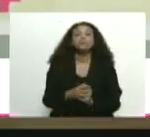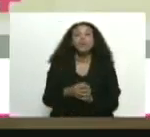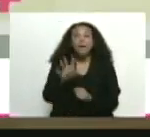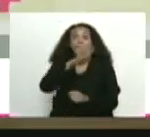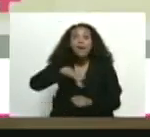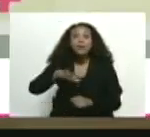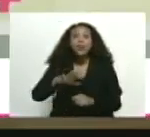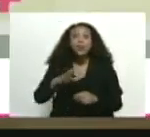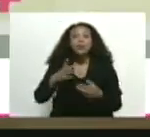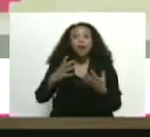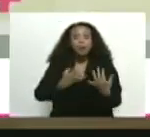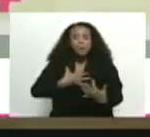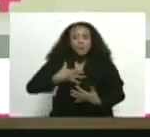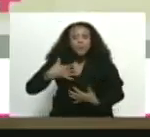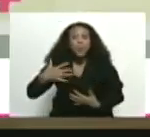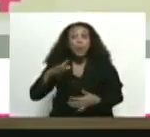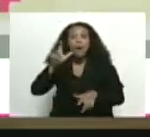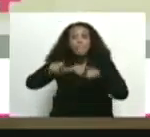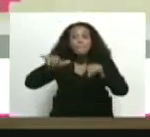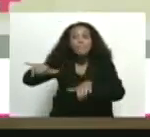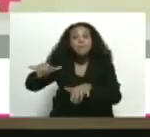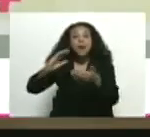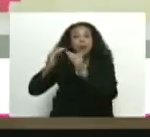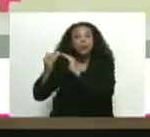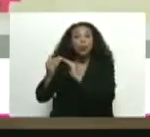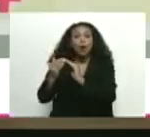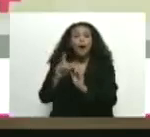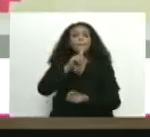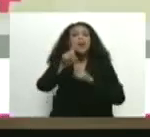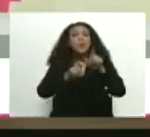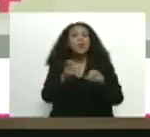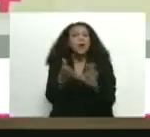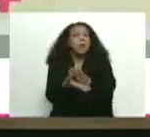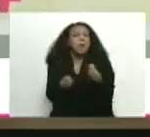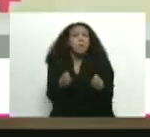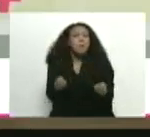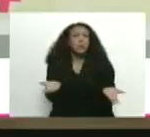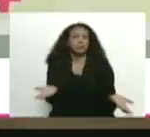basada en la nueva espiritualidad. Y alguien podrá preguntar,